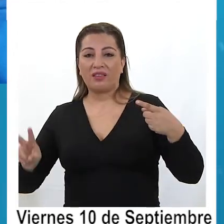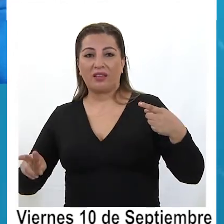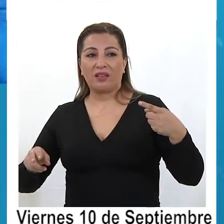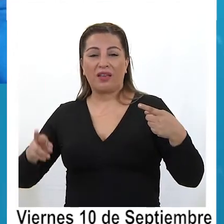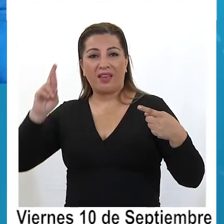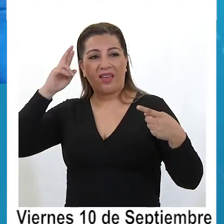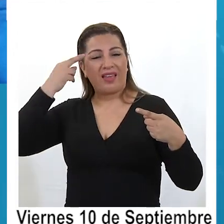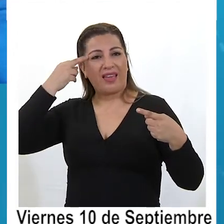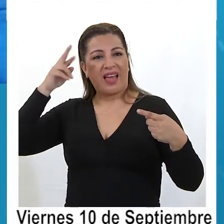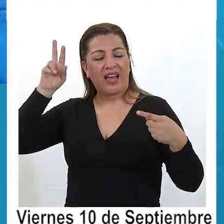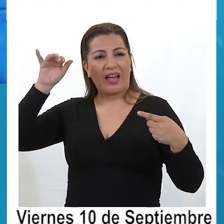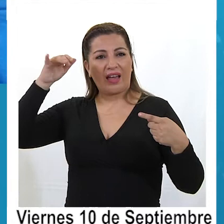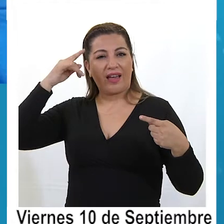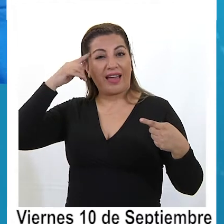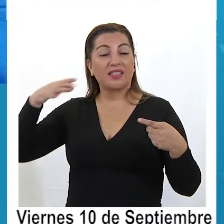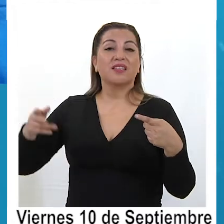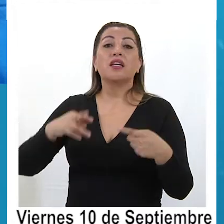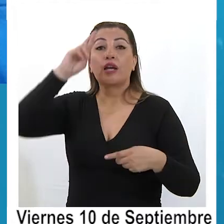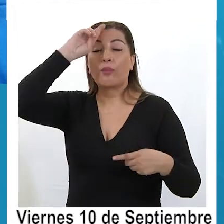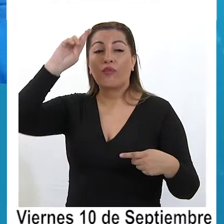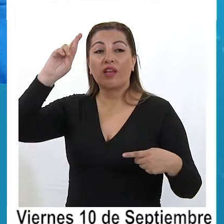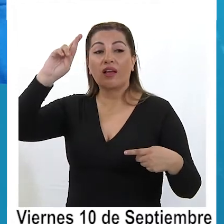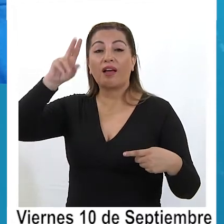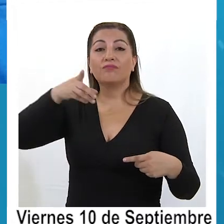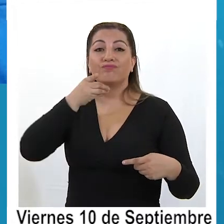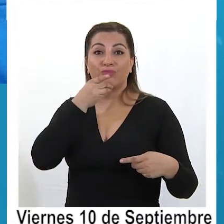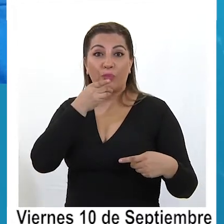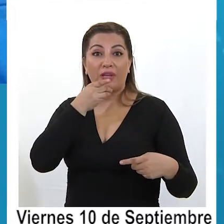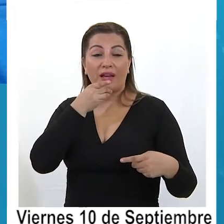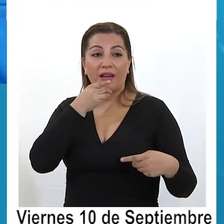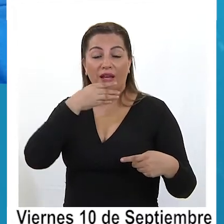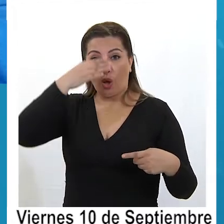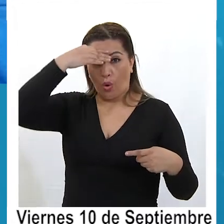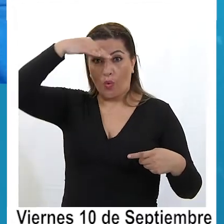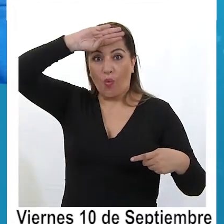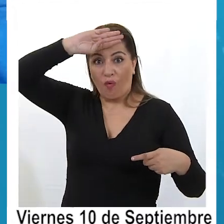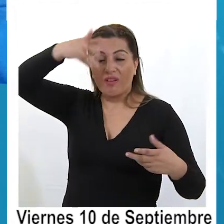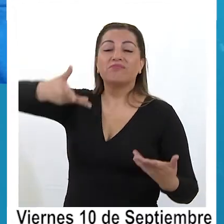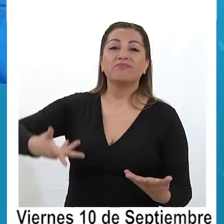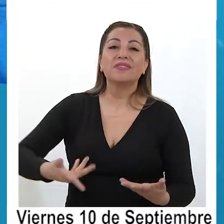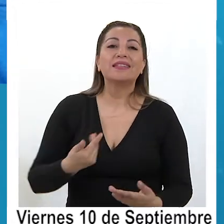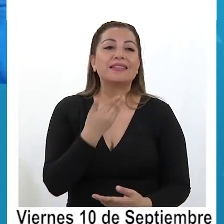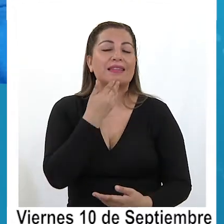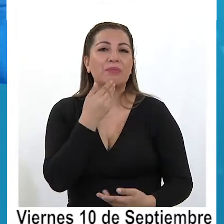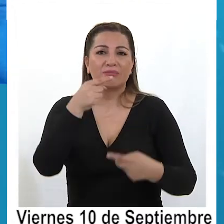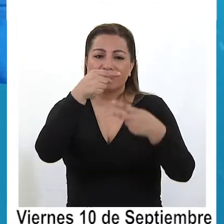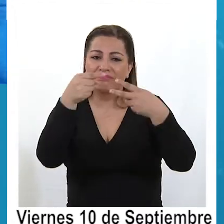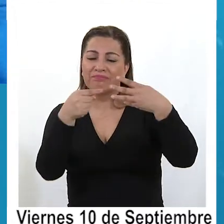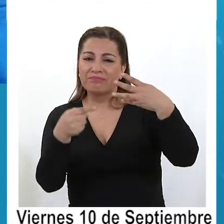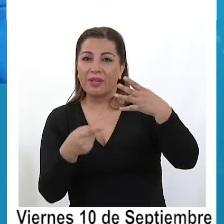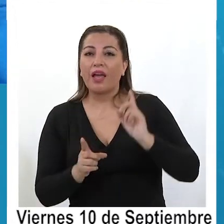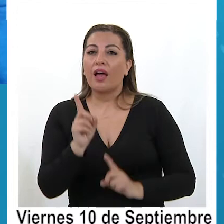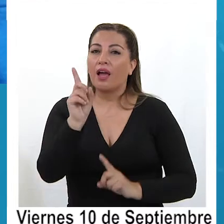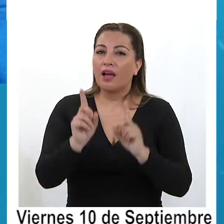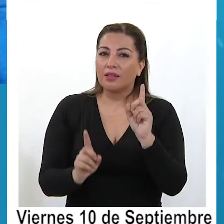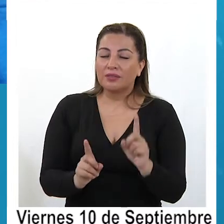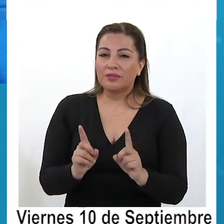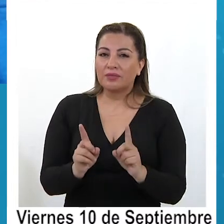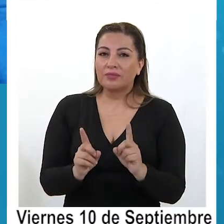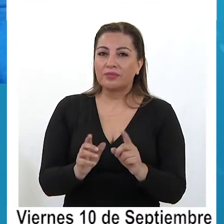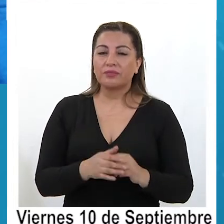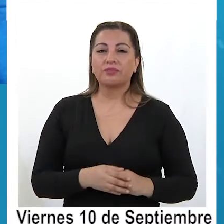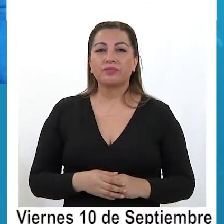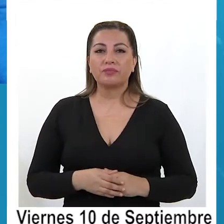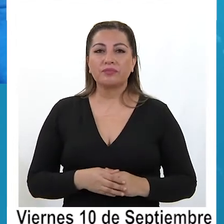Haití, eh, República Dominicana, Cuba, son elementos que, por ejemplo, para un nacional, para hacer un ejemplo súper